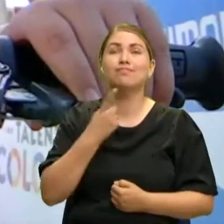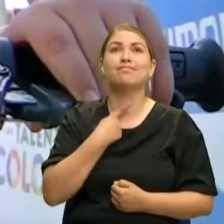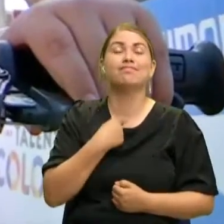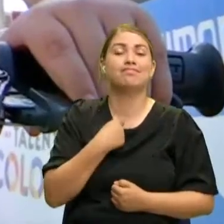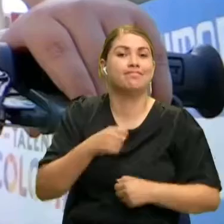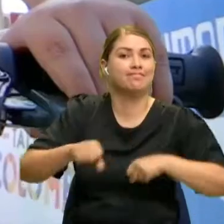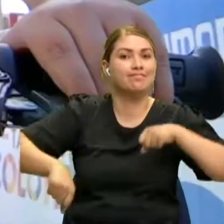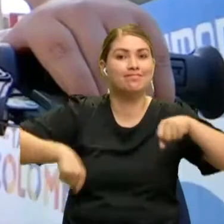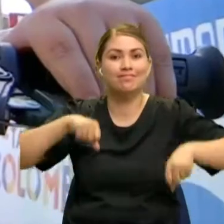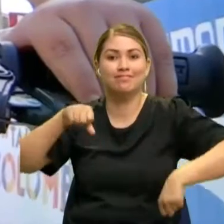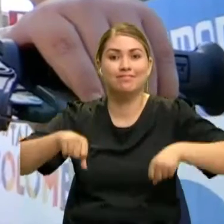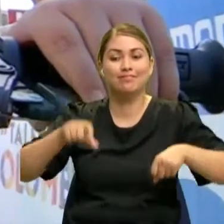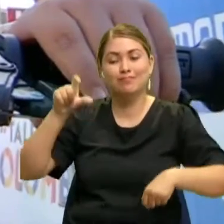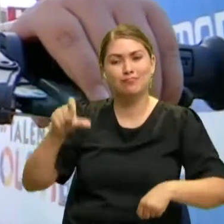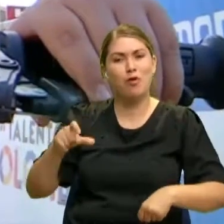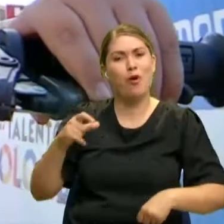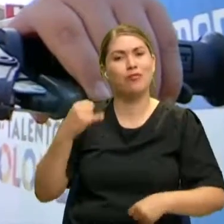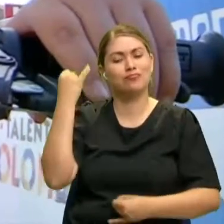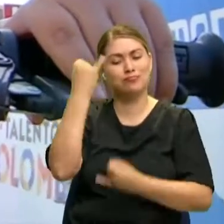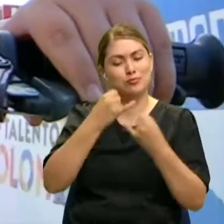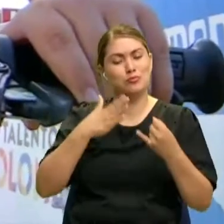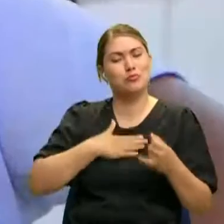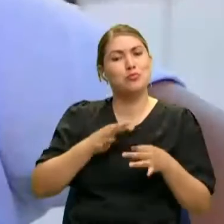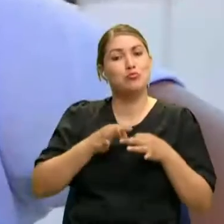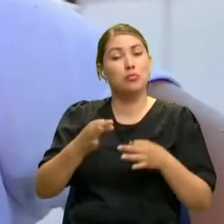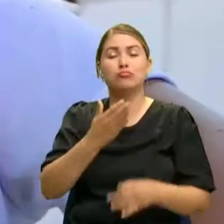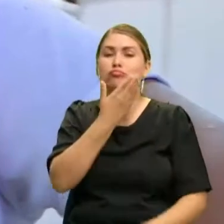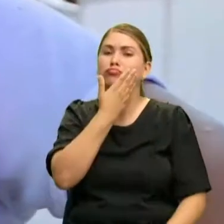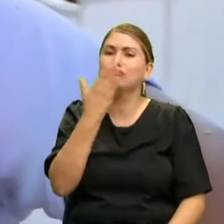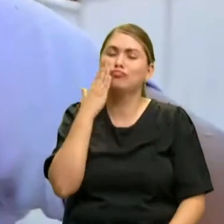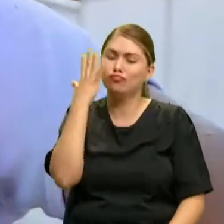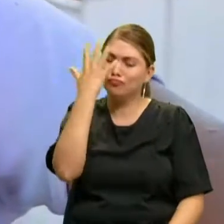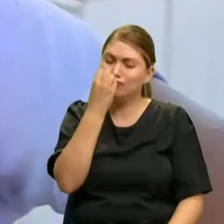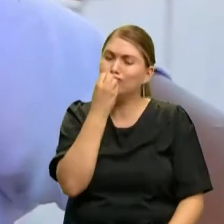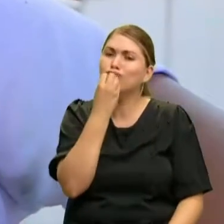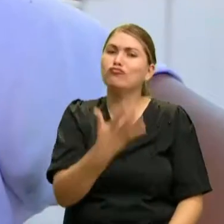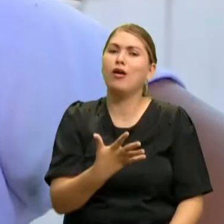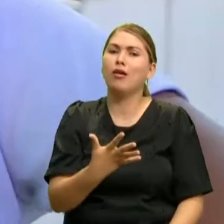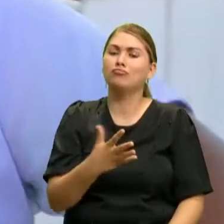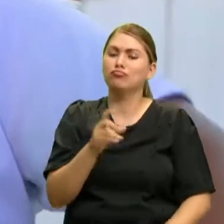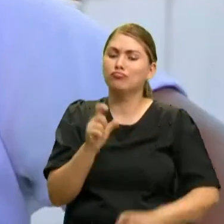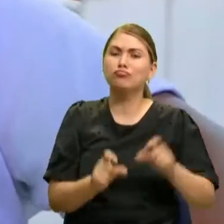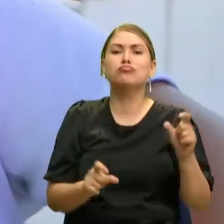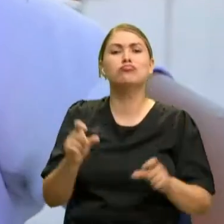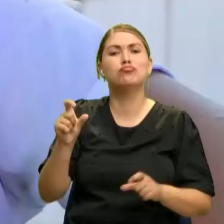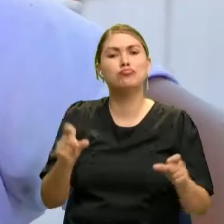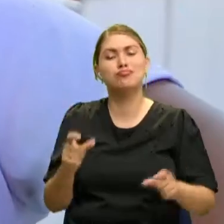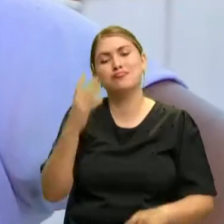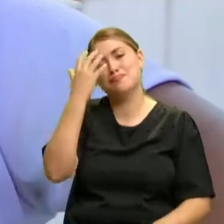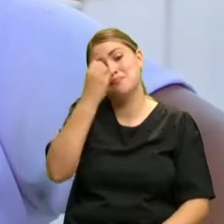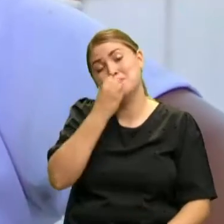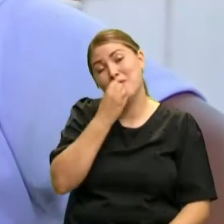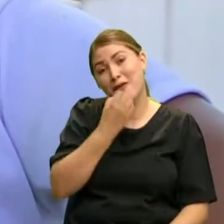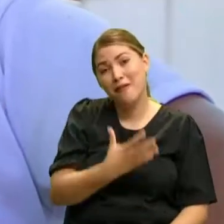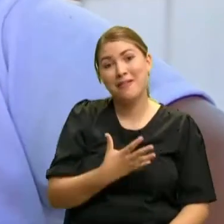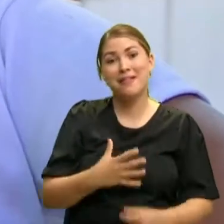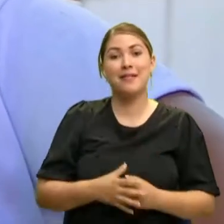por la bicicleta, es un gran embajador de su pueblo. Barbosa es un pueblo bonito porque su gente es